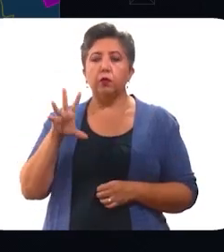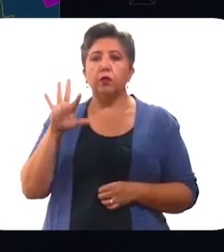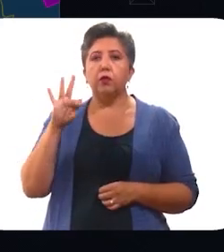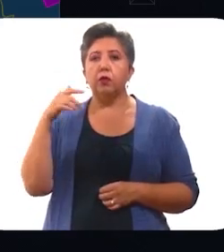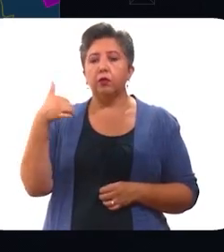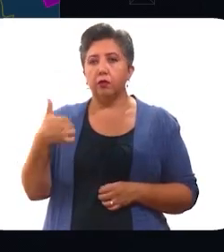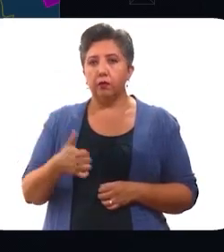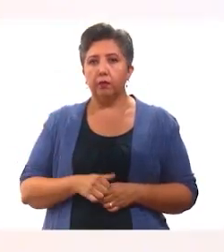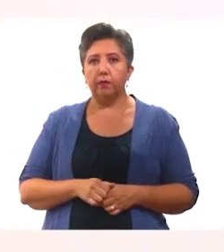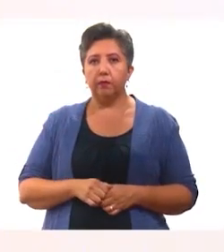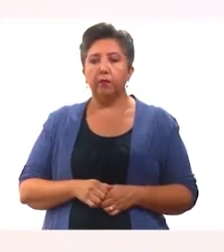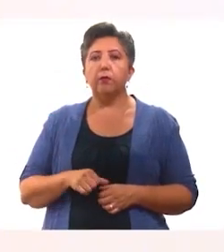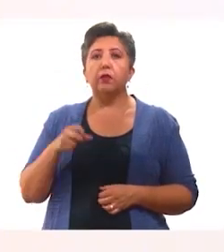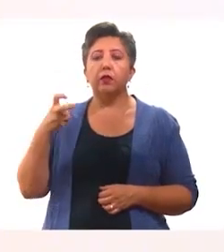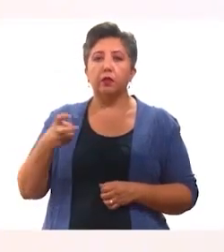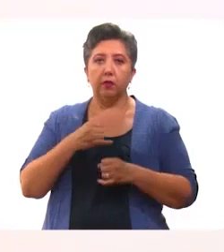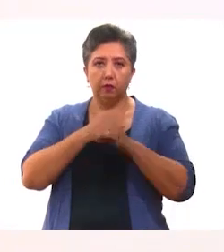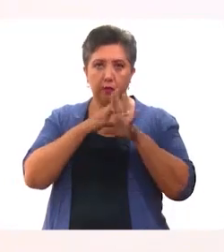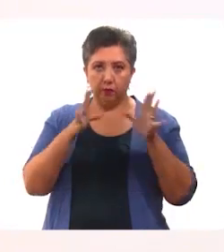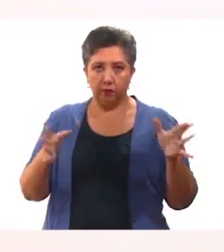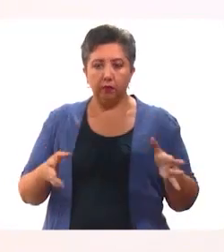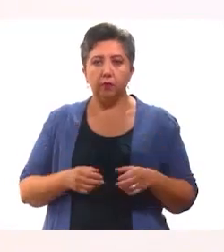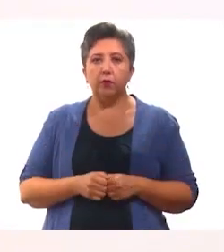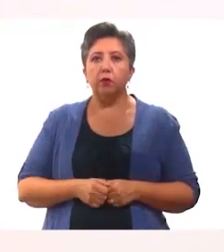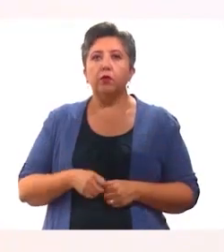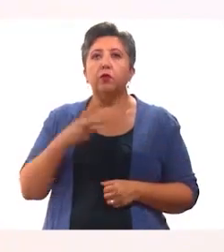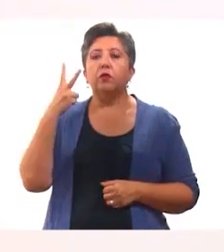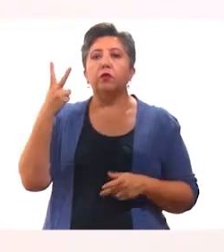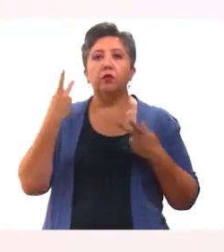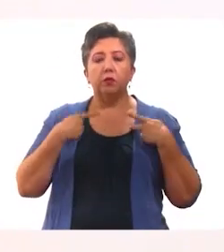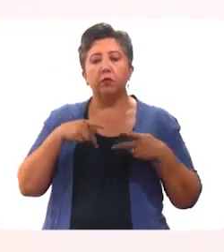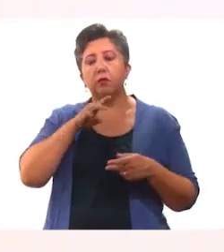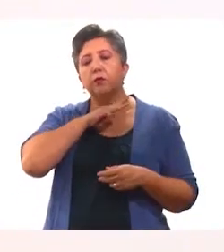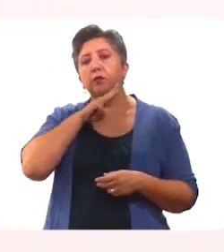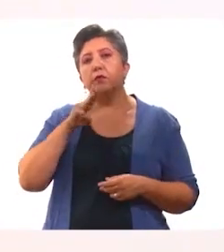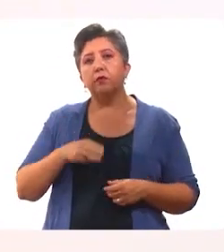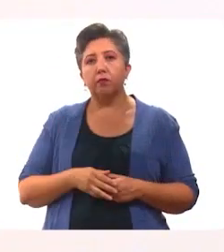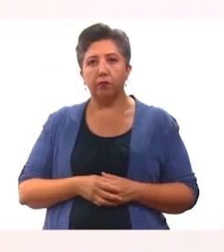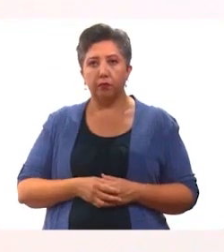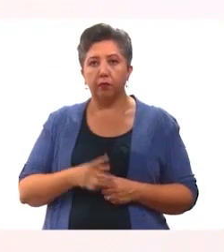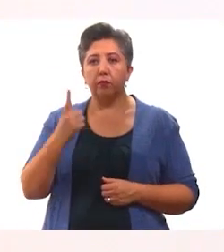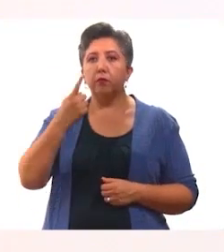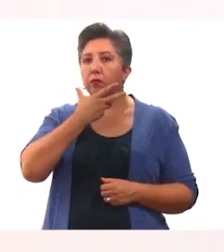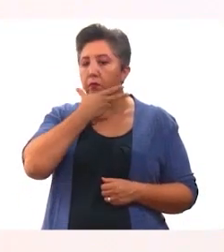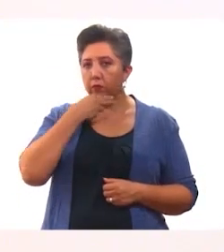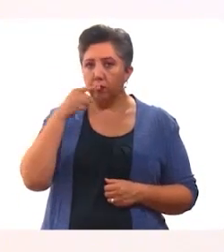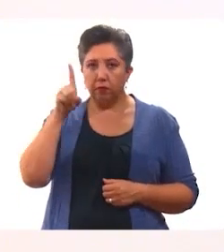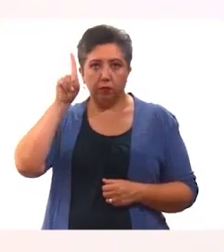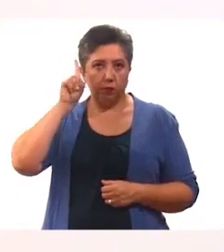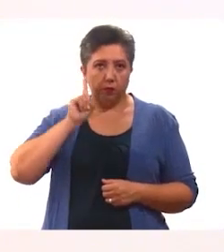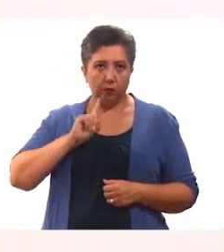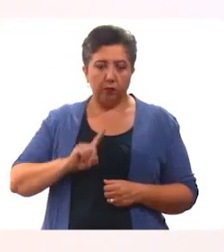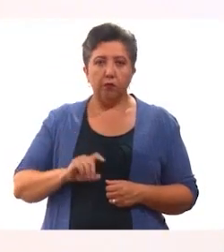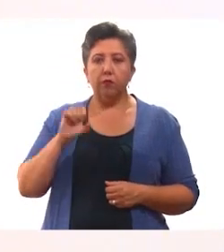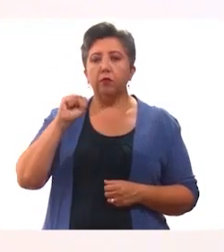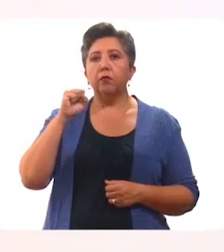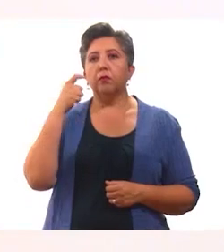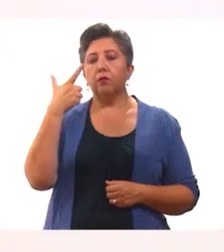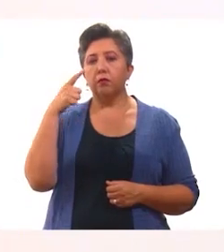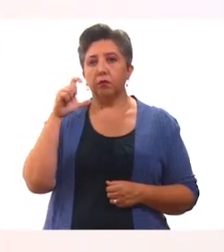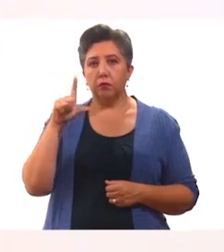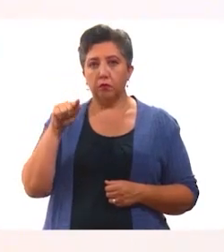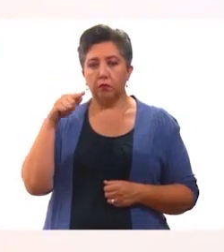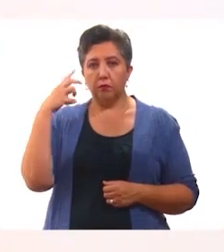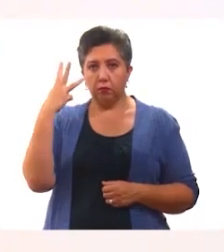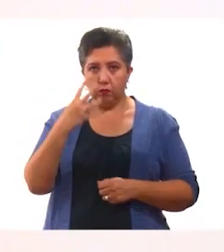16.746. En este parte médico se reportan 2 personas fallecidas, un hombre y una mujer de 67